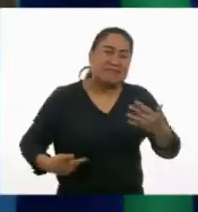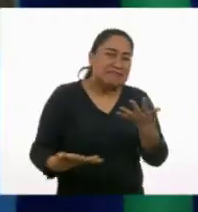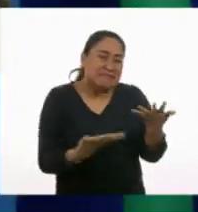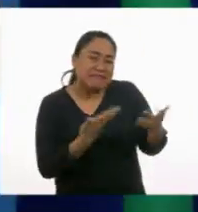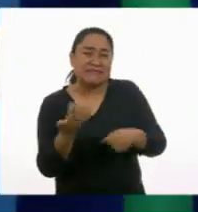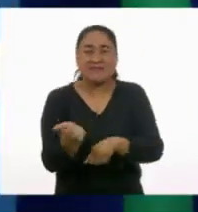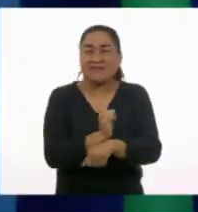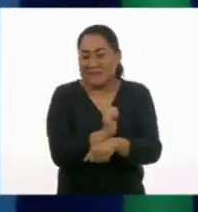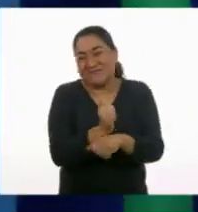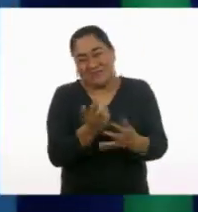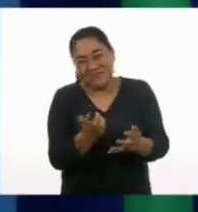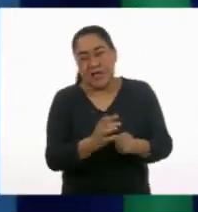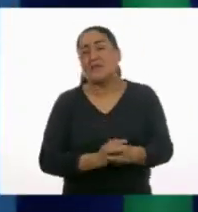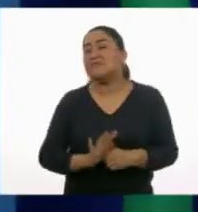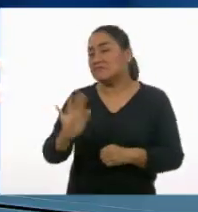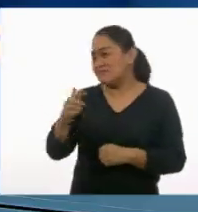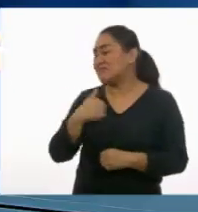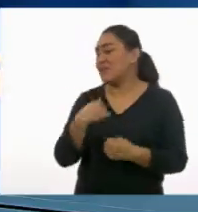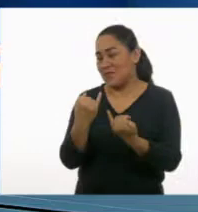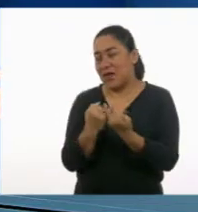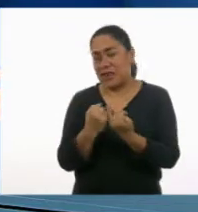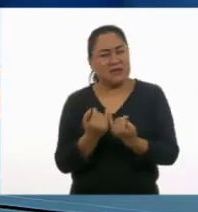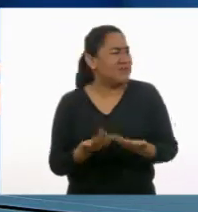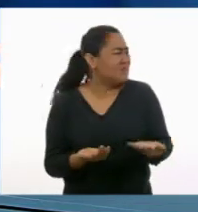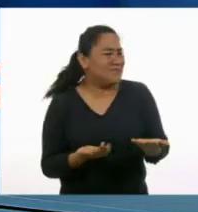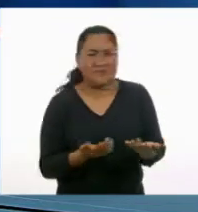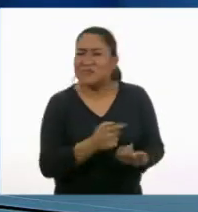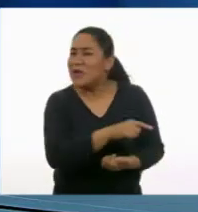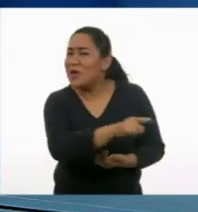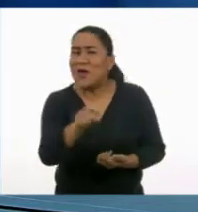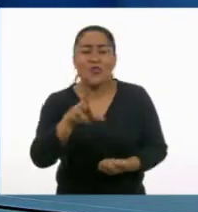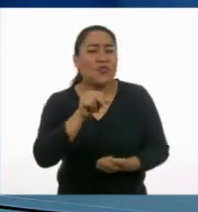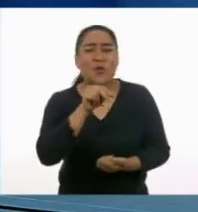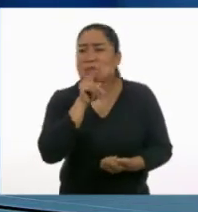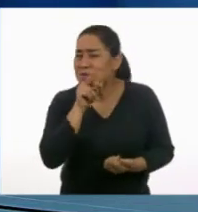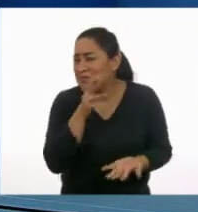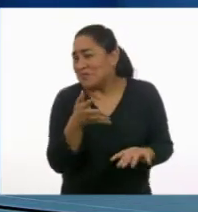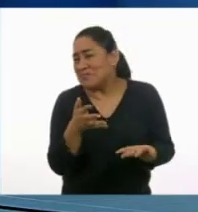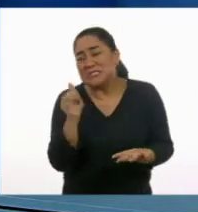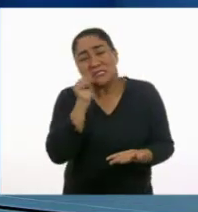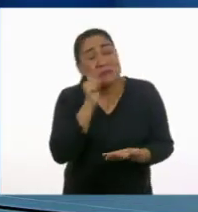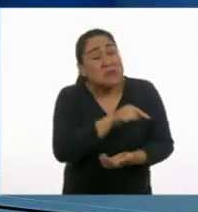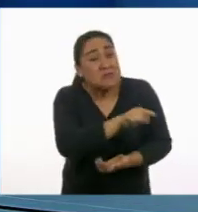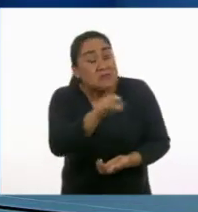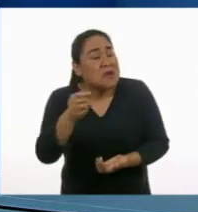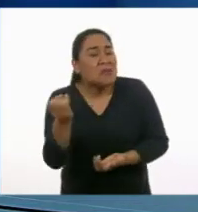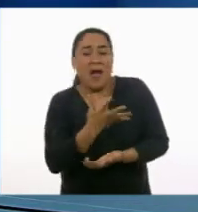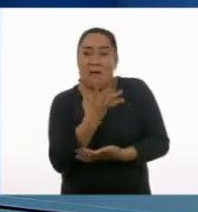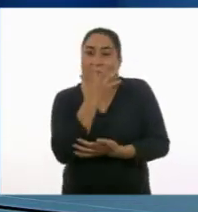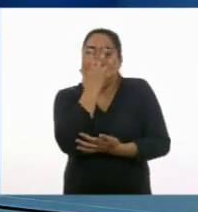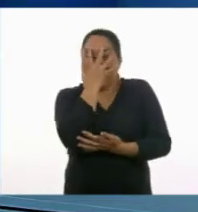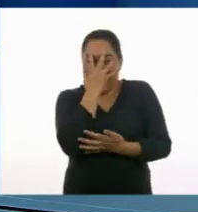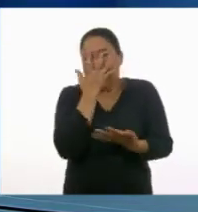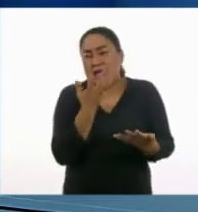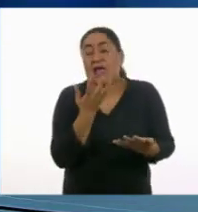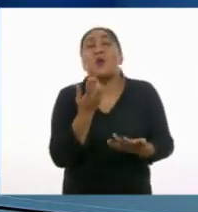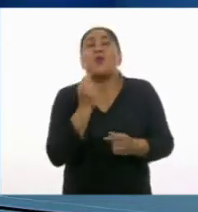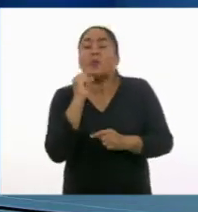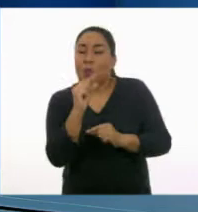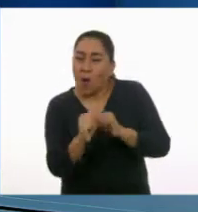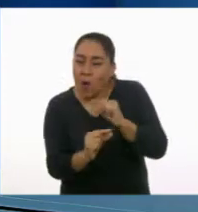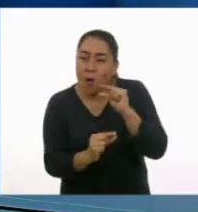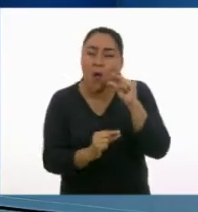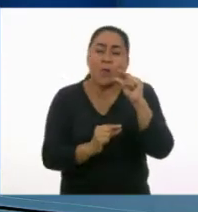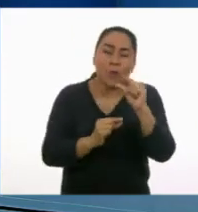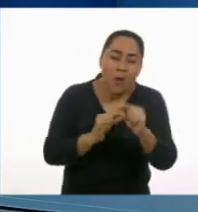que sí? A mí también me pasa. No te preocupes, amigo, amiga, a todos nos da pena, ¿no? Sí. De repente. Porque esto es un proceso, es poquito